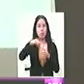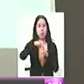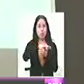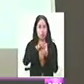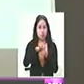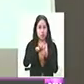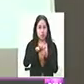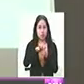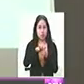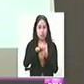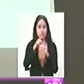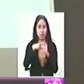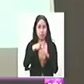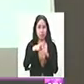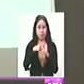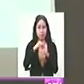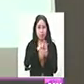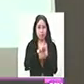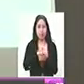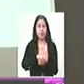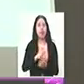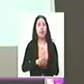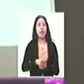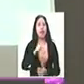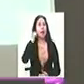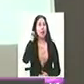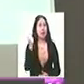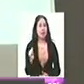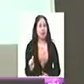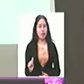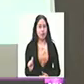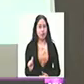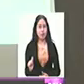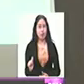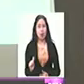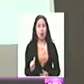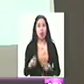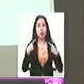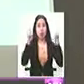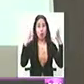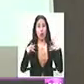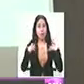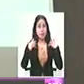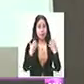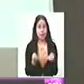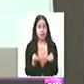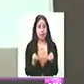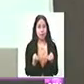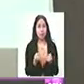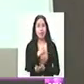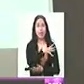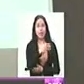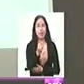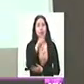decesos. Aquí llama la atención Pando, es el departamento con menor porcentaje de